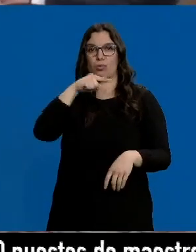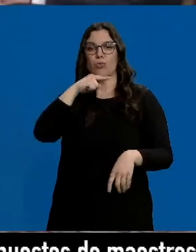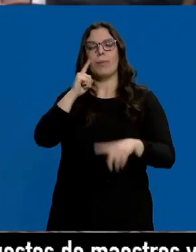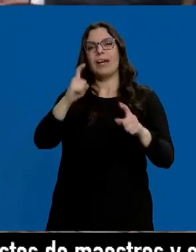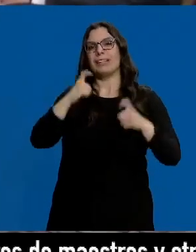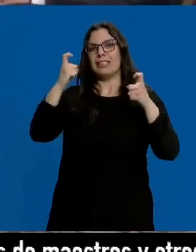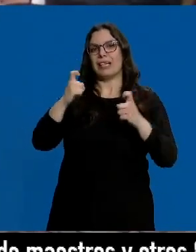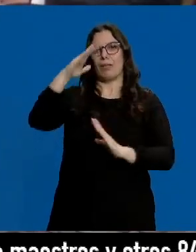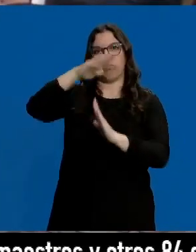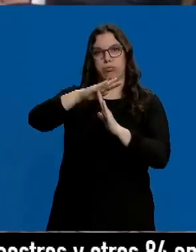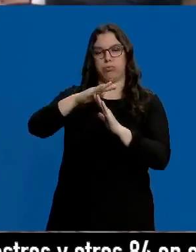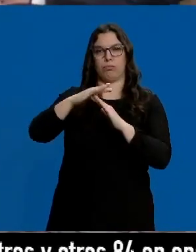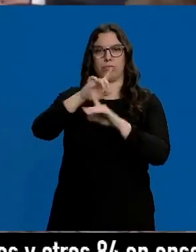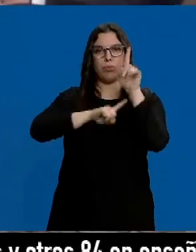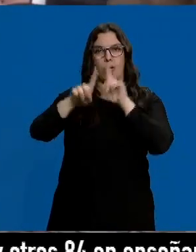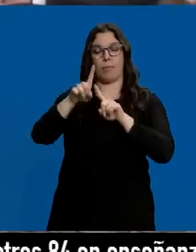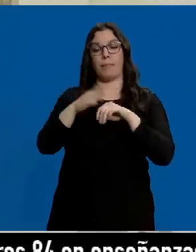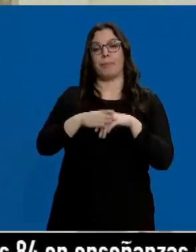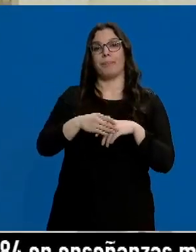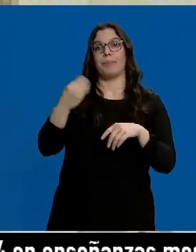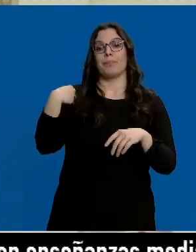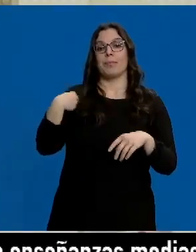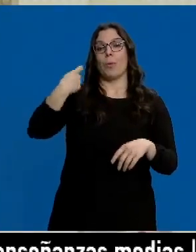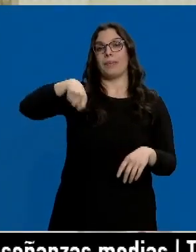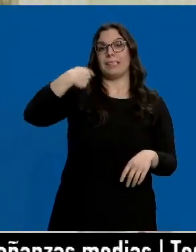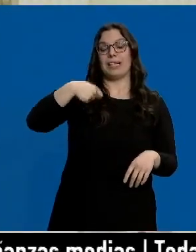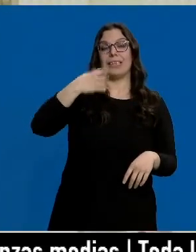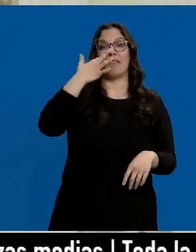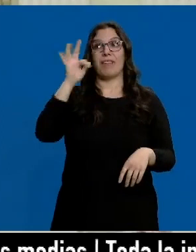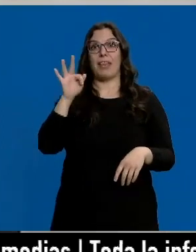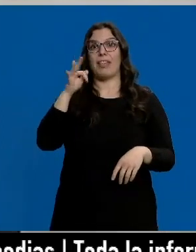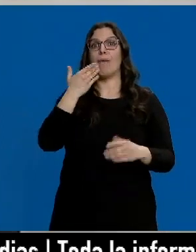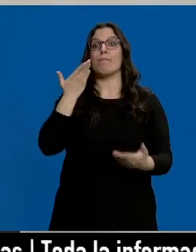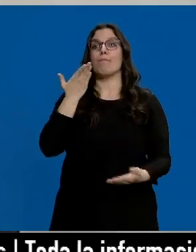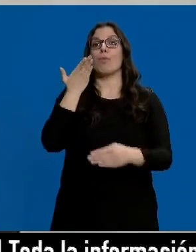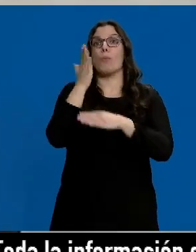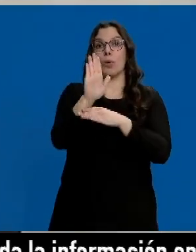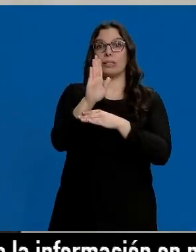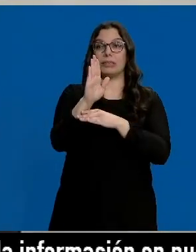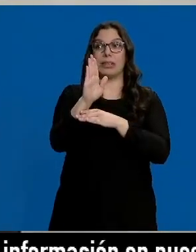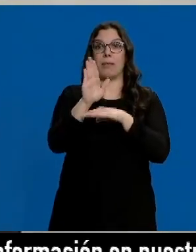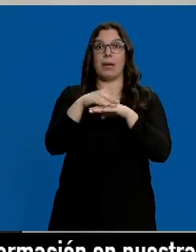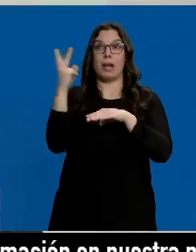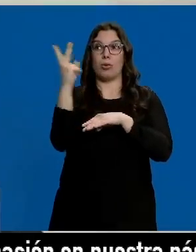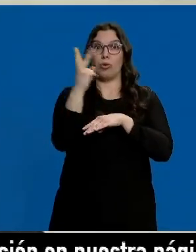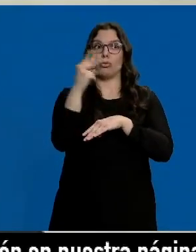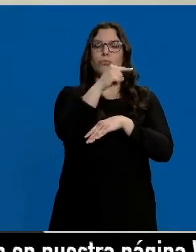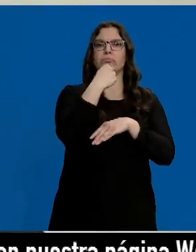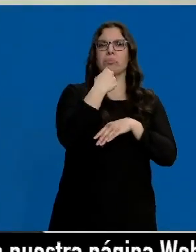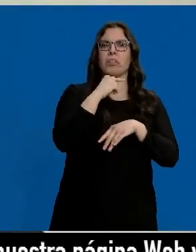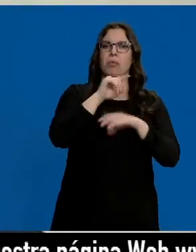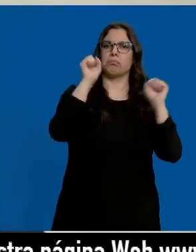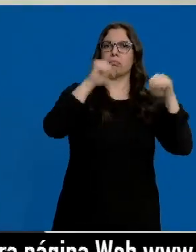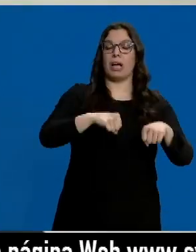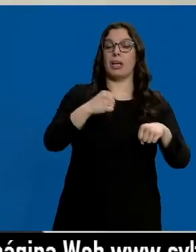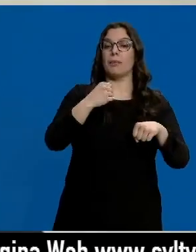esta crisis. La propuesta lanzada por el presidente francés Macron ha sido en principio bien recibida por Joe Biden, que pone como